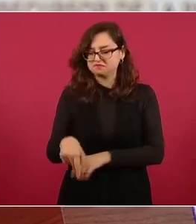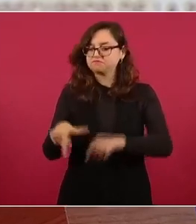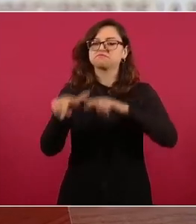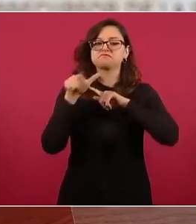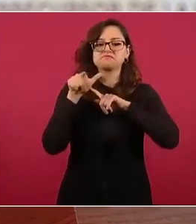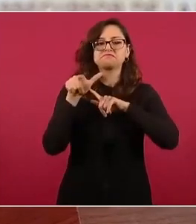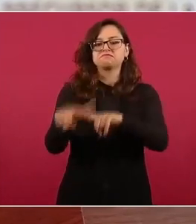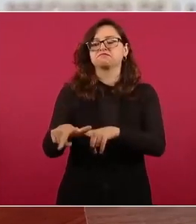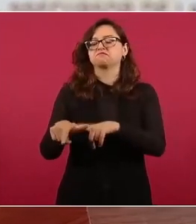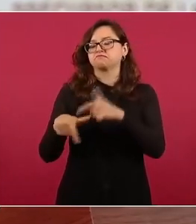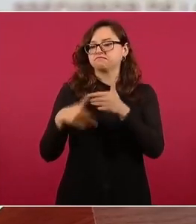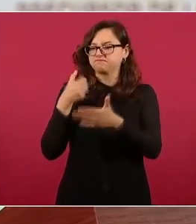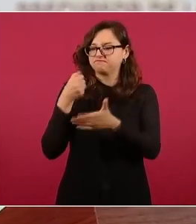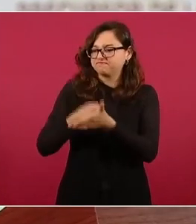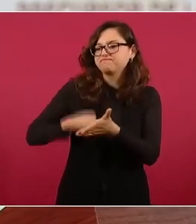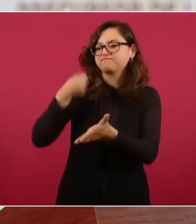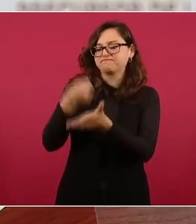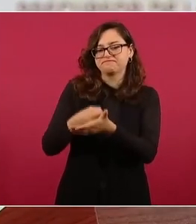con internet,